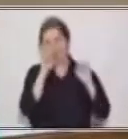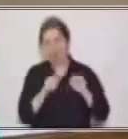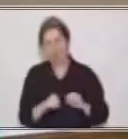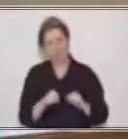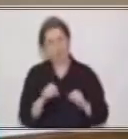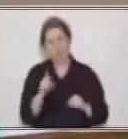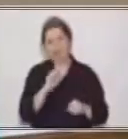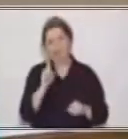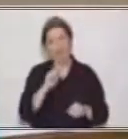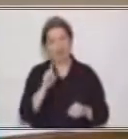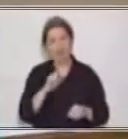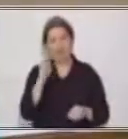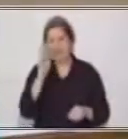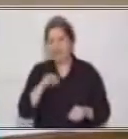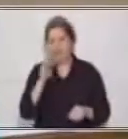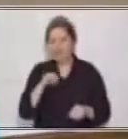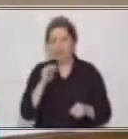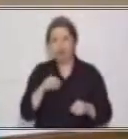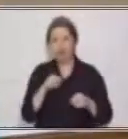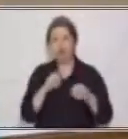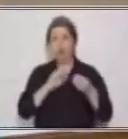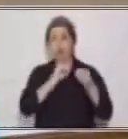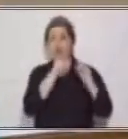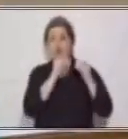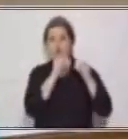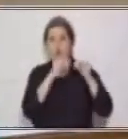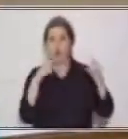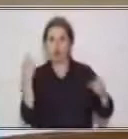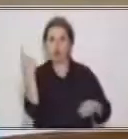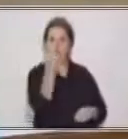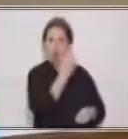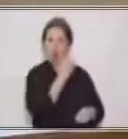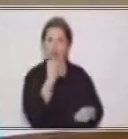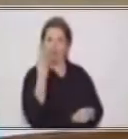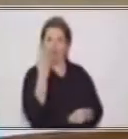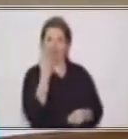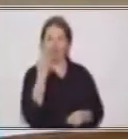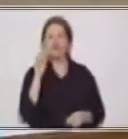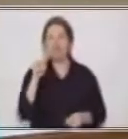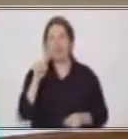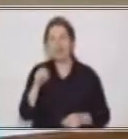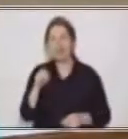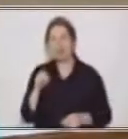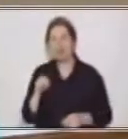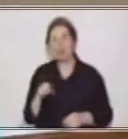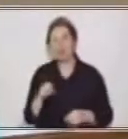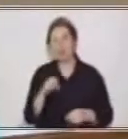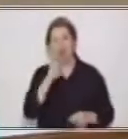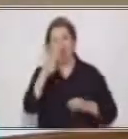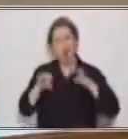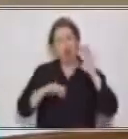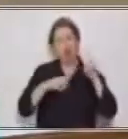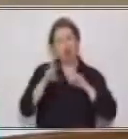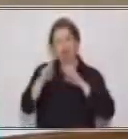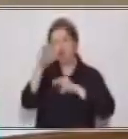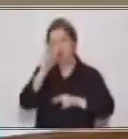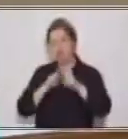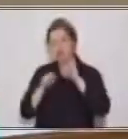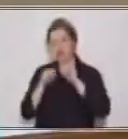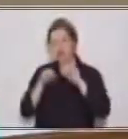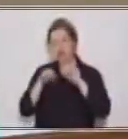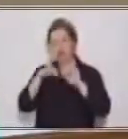de enteros. Por eso ahorita vamos a usar solo nuestros números enteros. ¿O alguien te va a recibir esto? Creo que